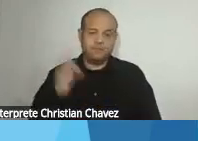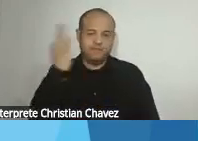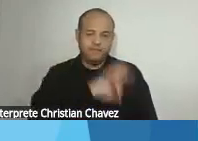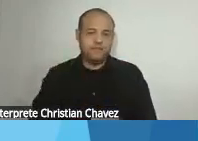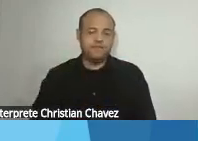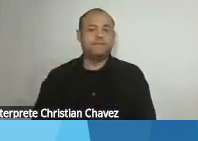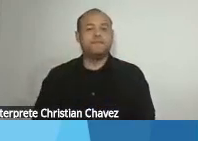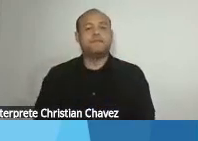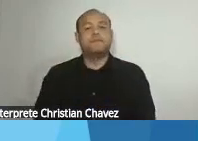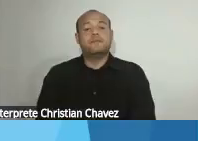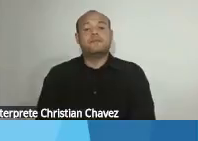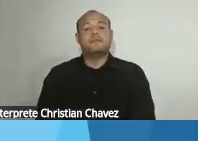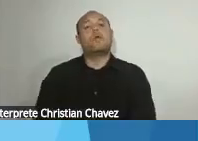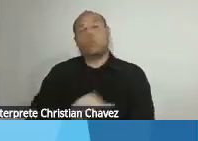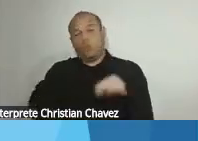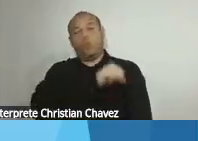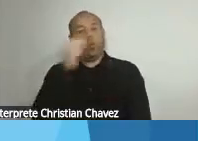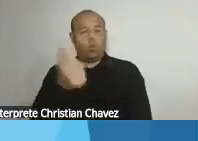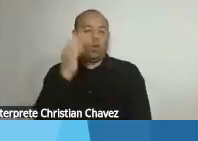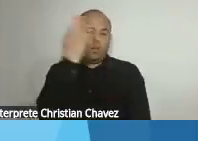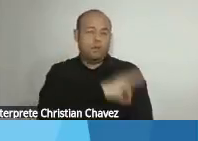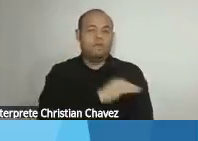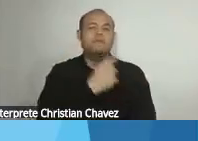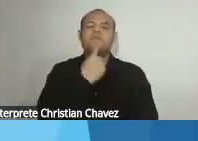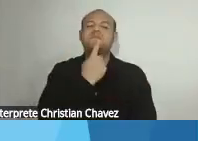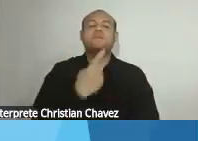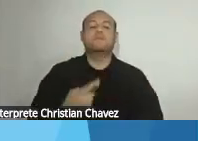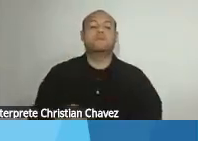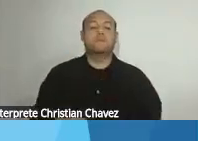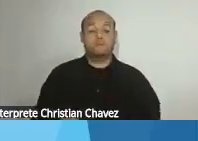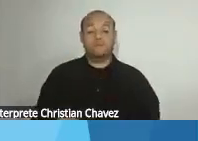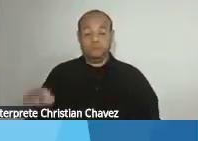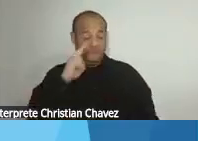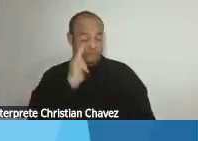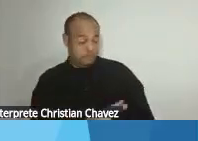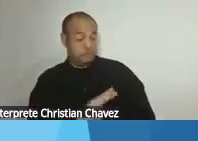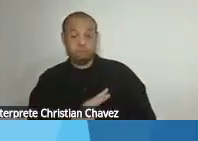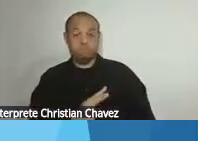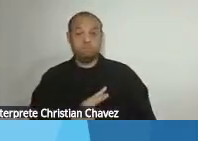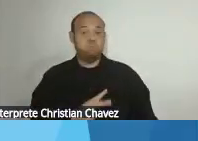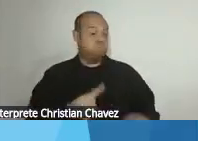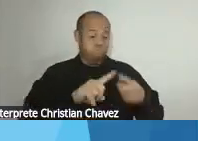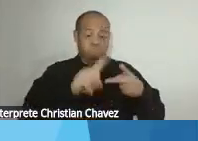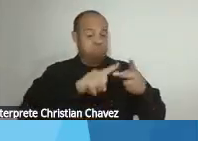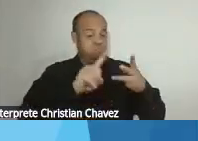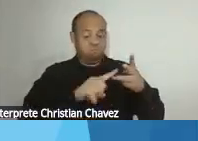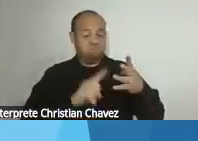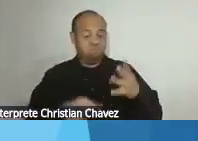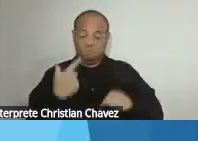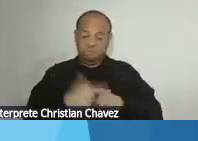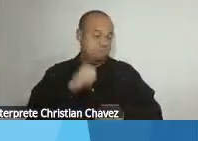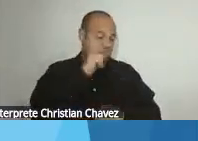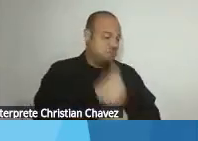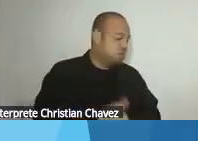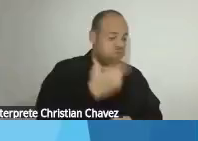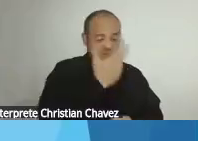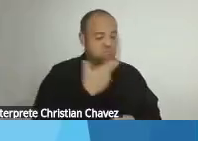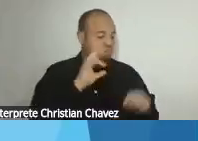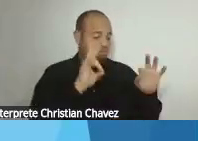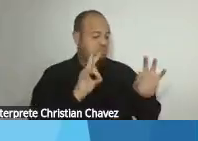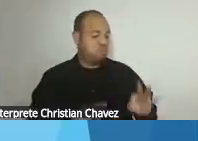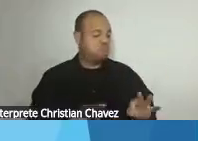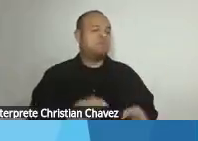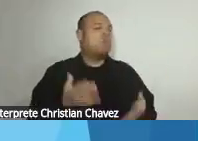Aquí tenemos otro mito. Si no tienes síntomas, no tienes diabetes. Eso es totalmente falso.